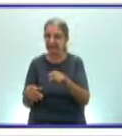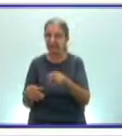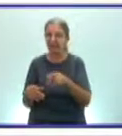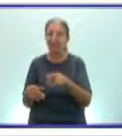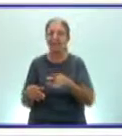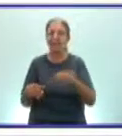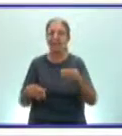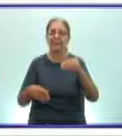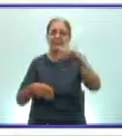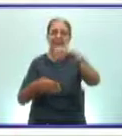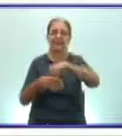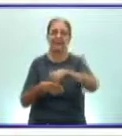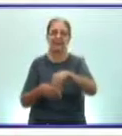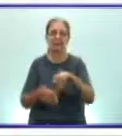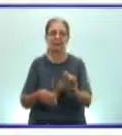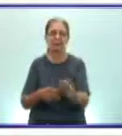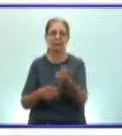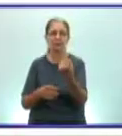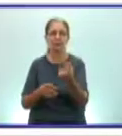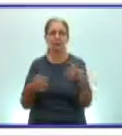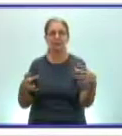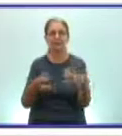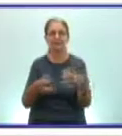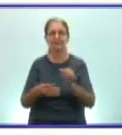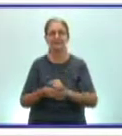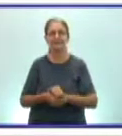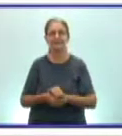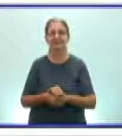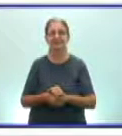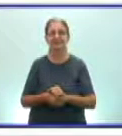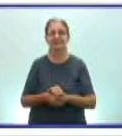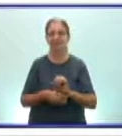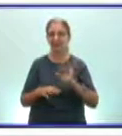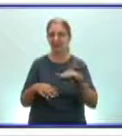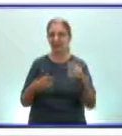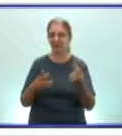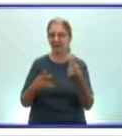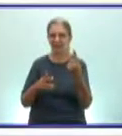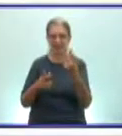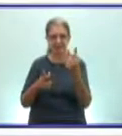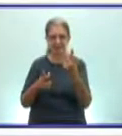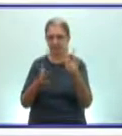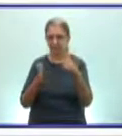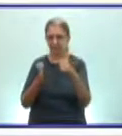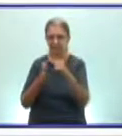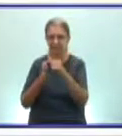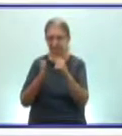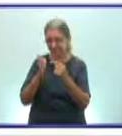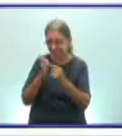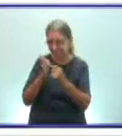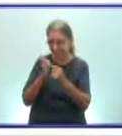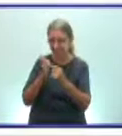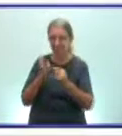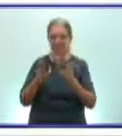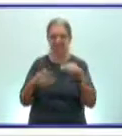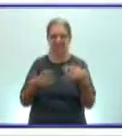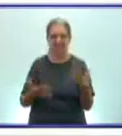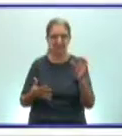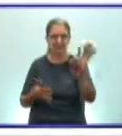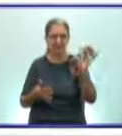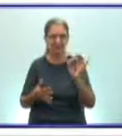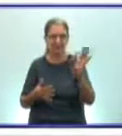a pertenecer a un grupo. ¿Y qué decía la segunda actividad? ¿Qué tanto por ciento de